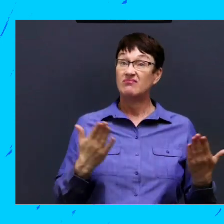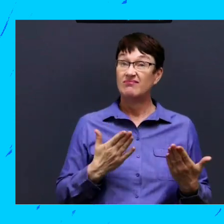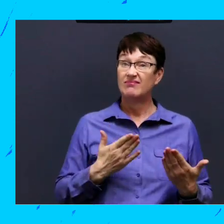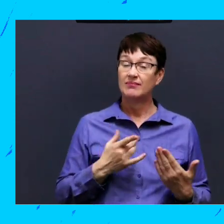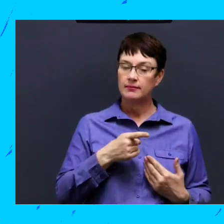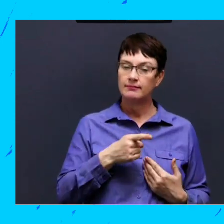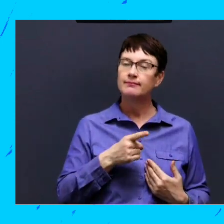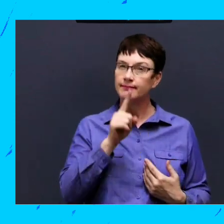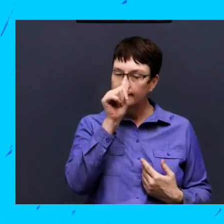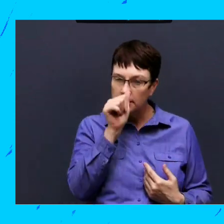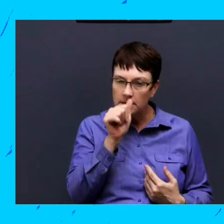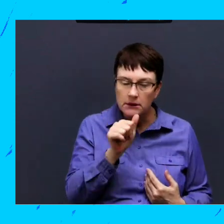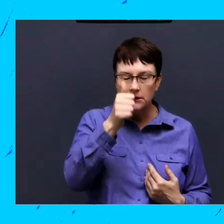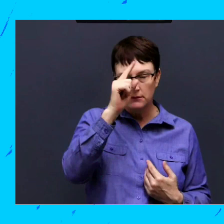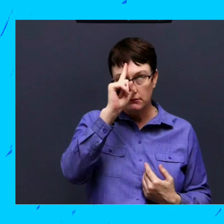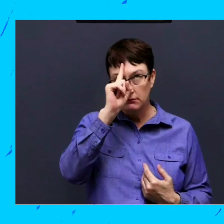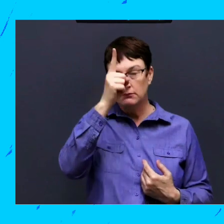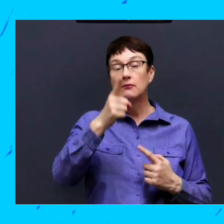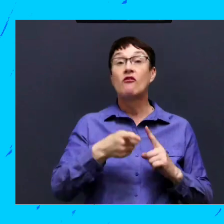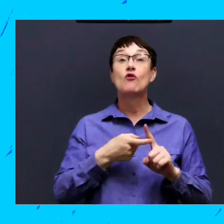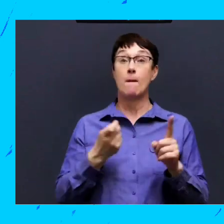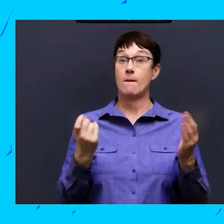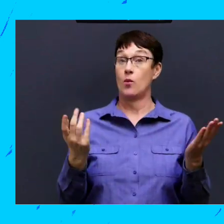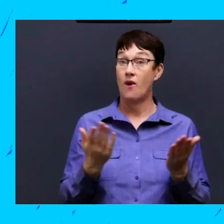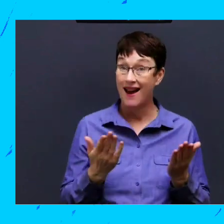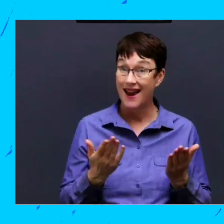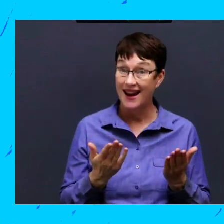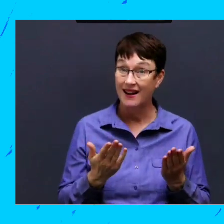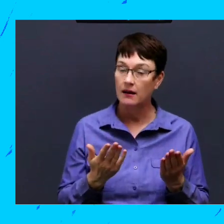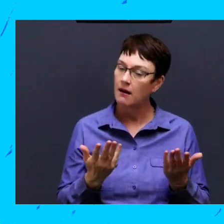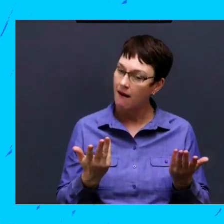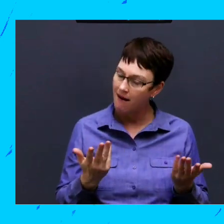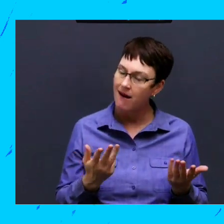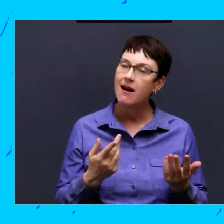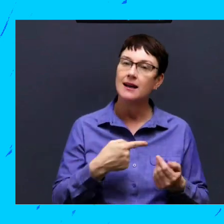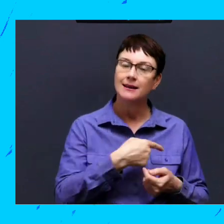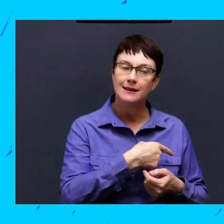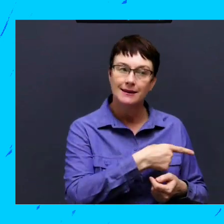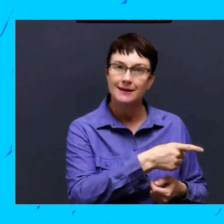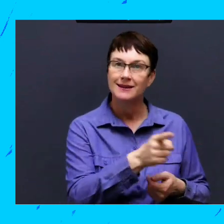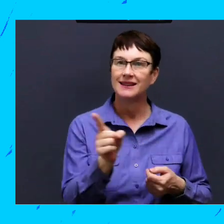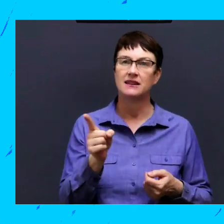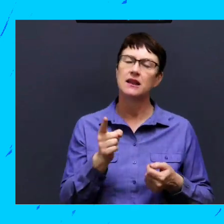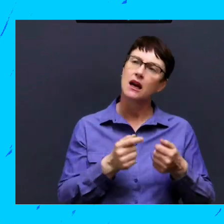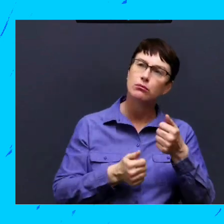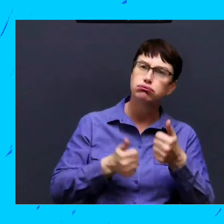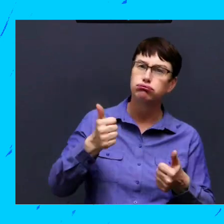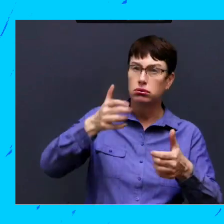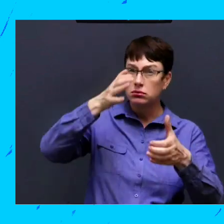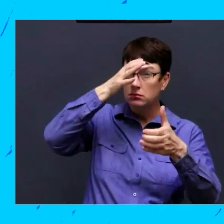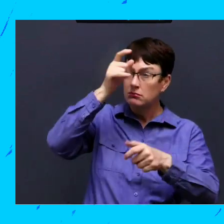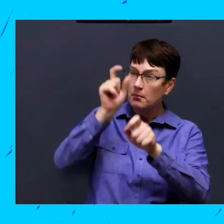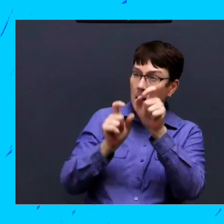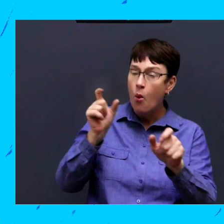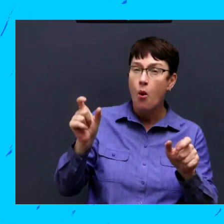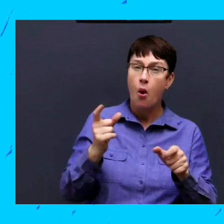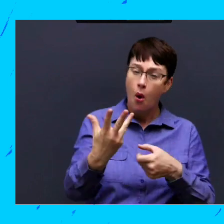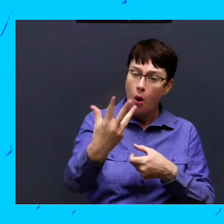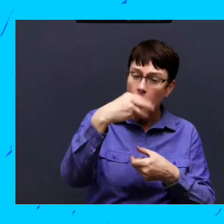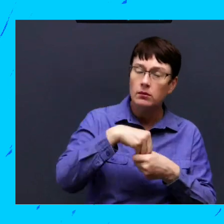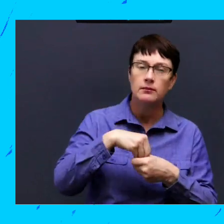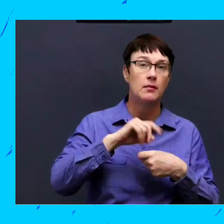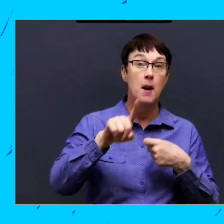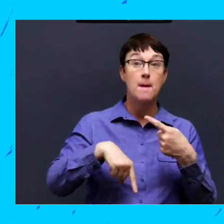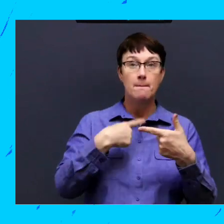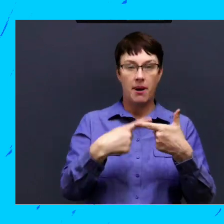No solamente surge de los colaborativos de actores globales, pero también viene de